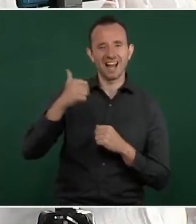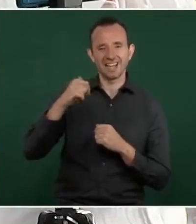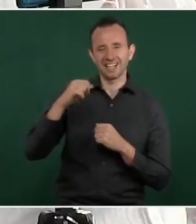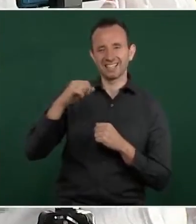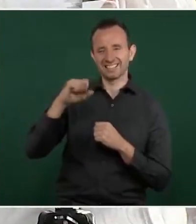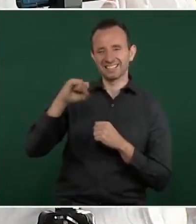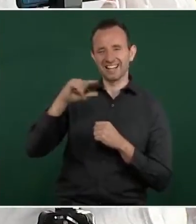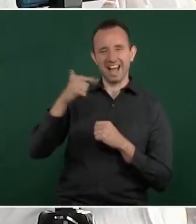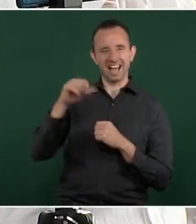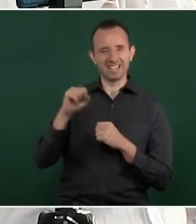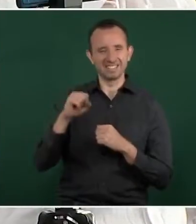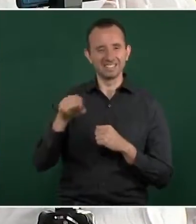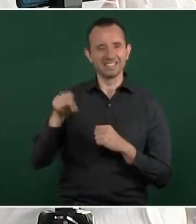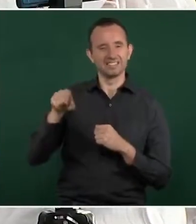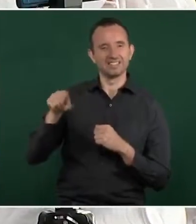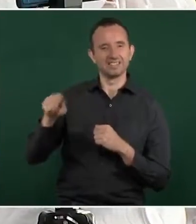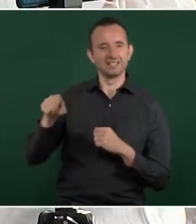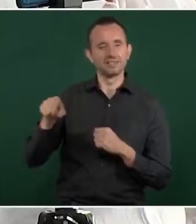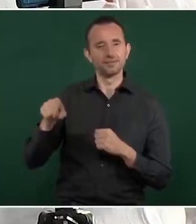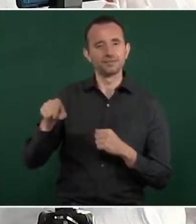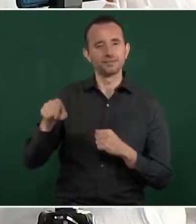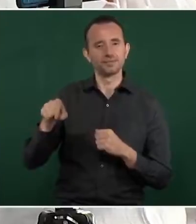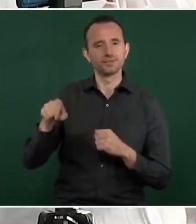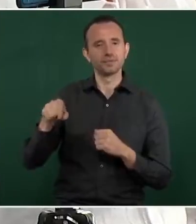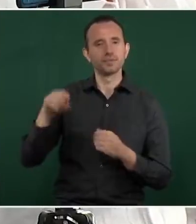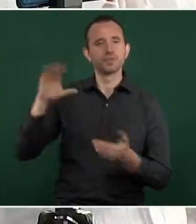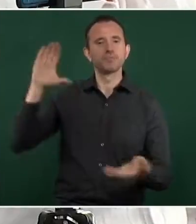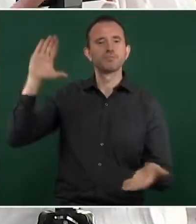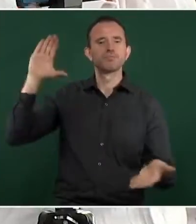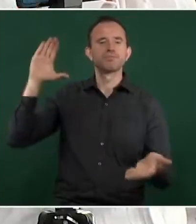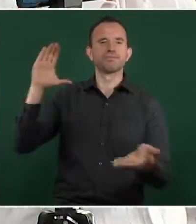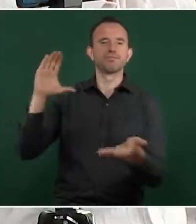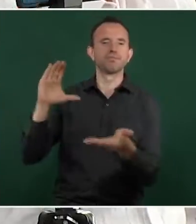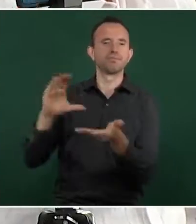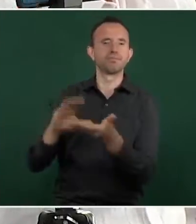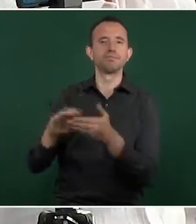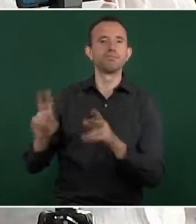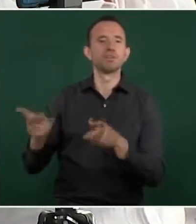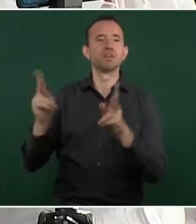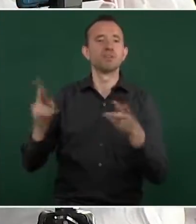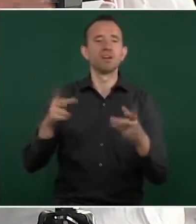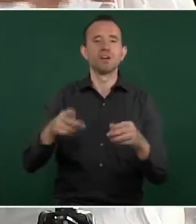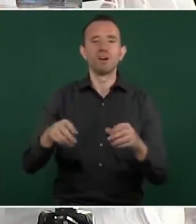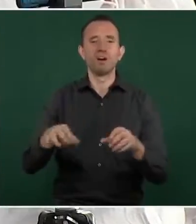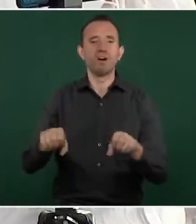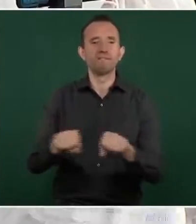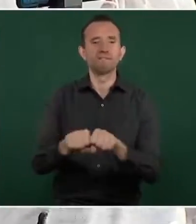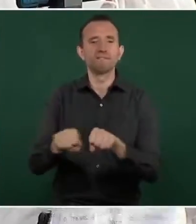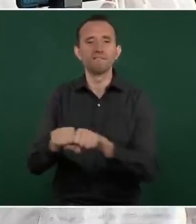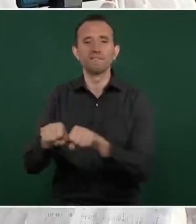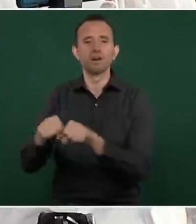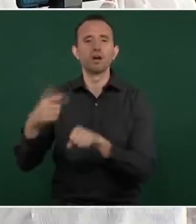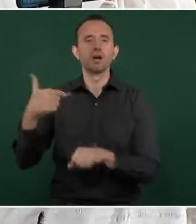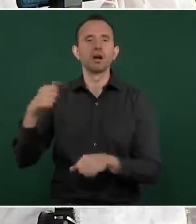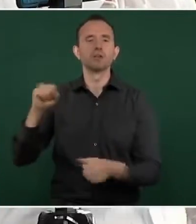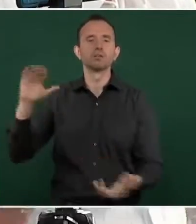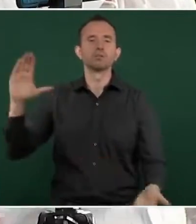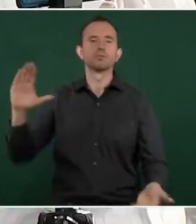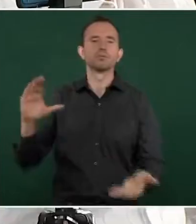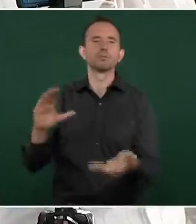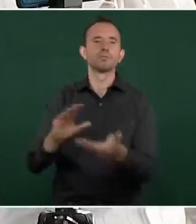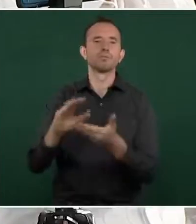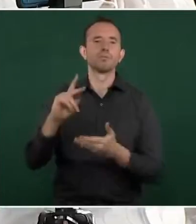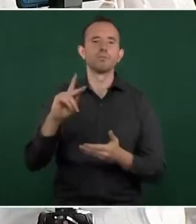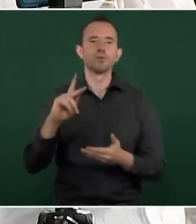están dando menos gas esta empresa. Y Profeco pareciera como en aquellas fiestas de 15 años y bodas, que está el centro de mesa, el adorno, así